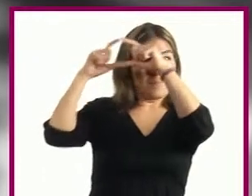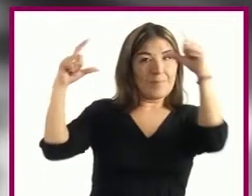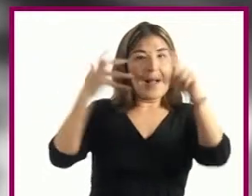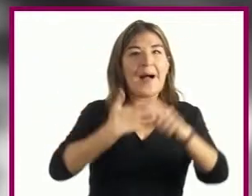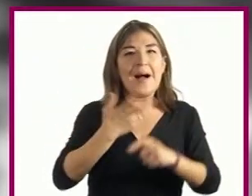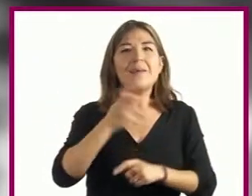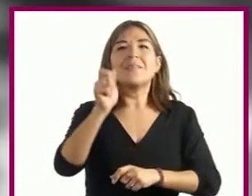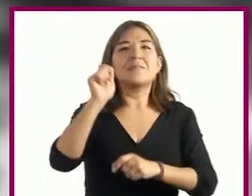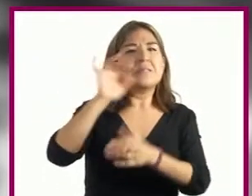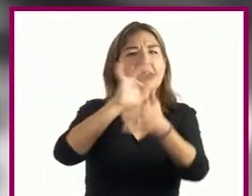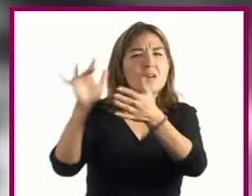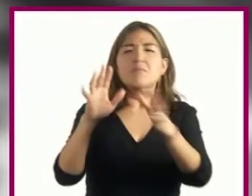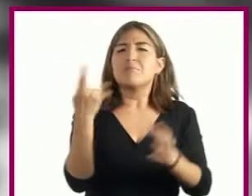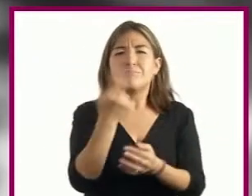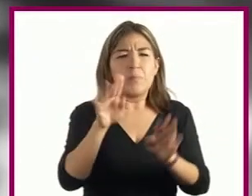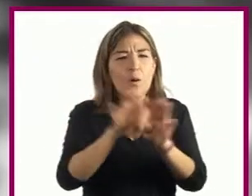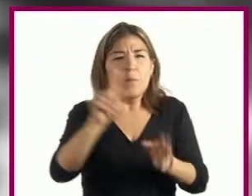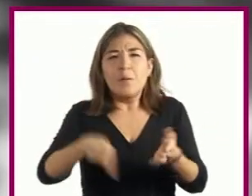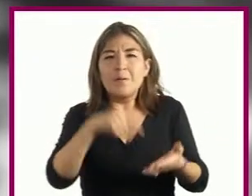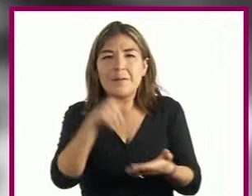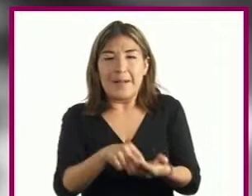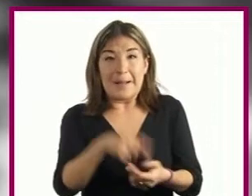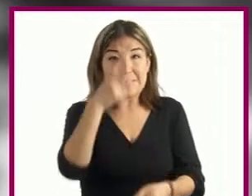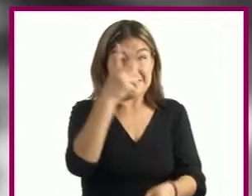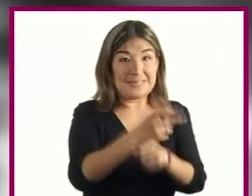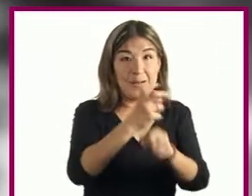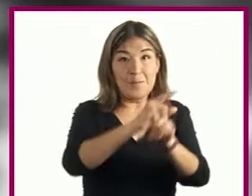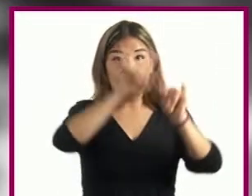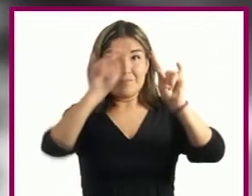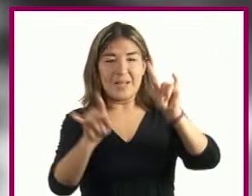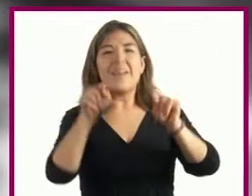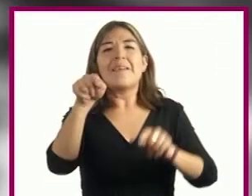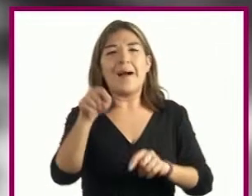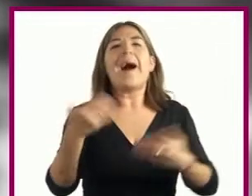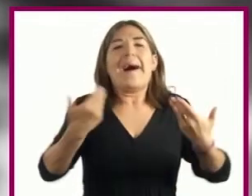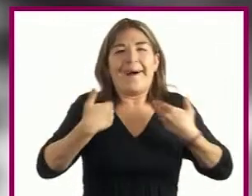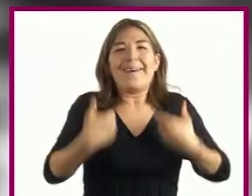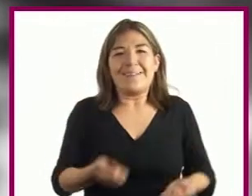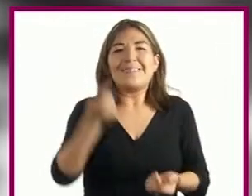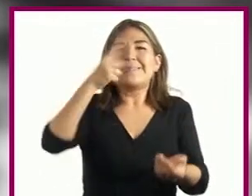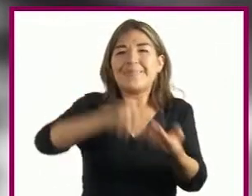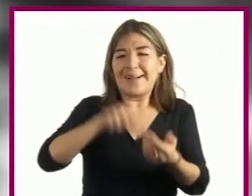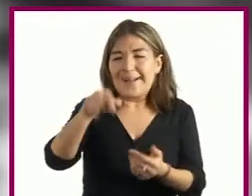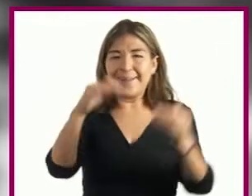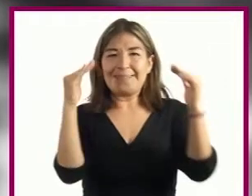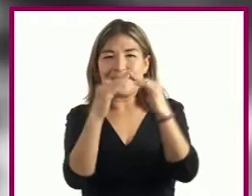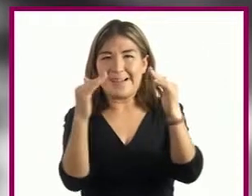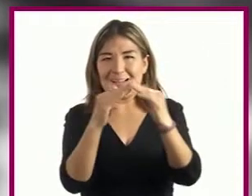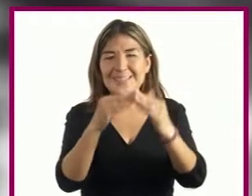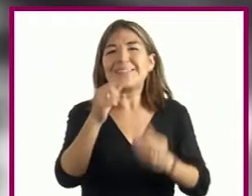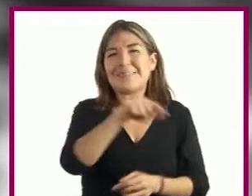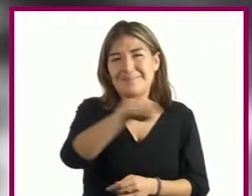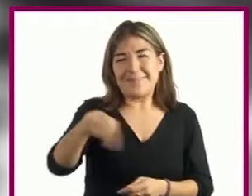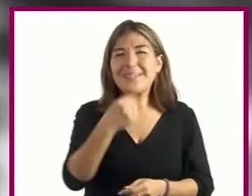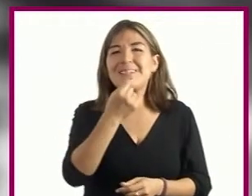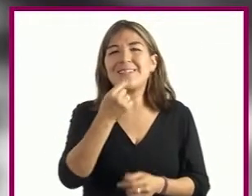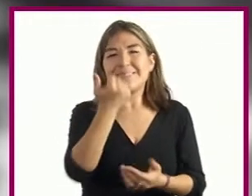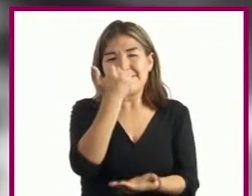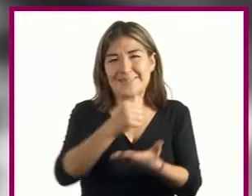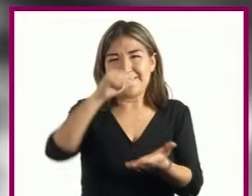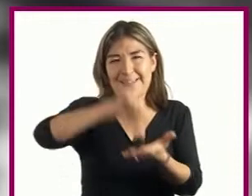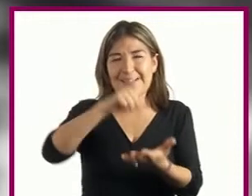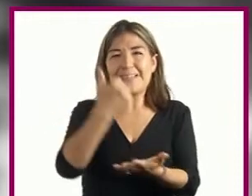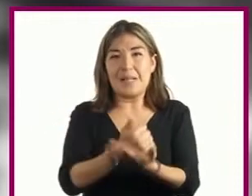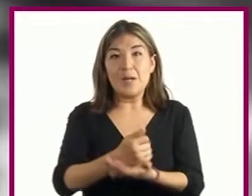es necesario el espacio, pues en la segunda viñeta se entiende que en ella está dentro de la casa de los enanos, mientras la bruja